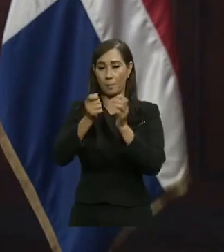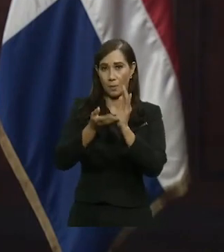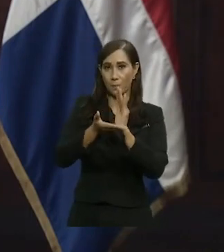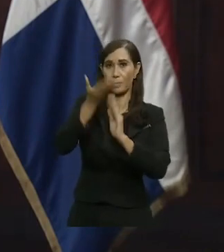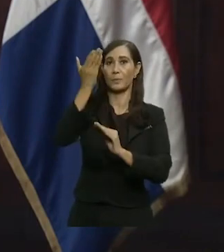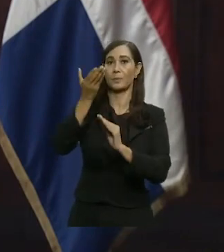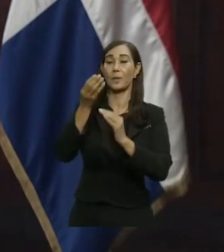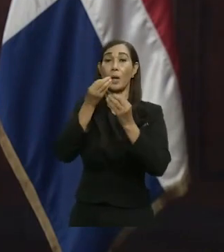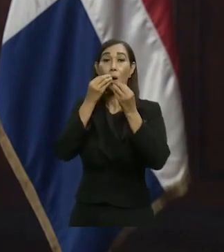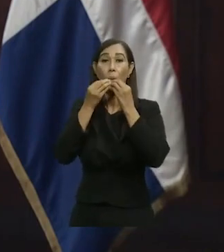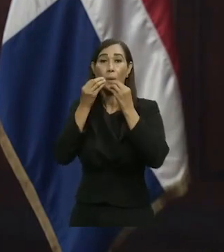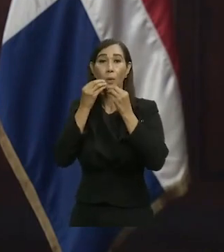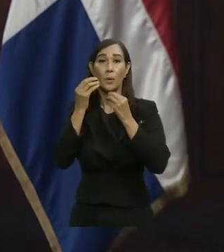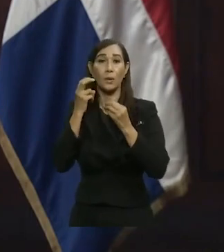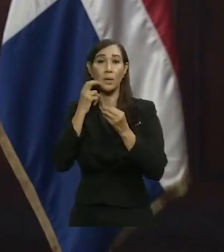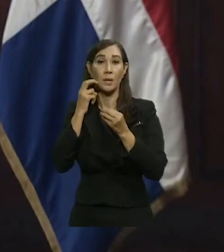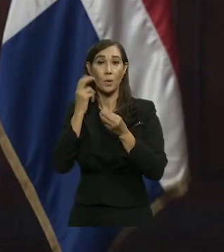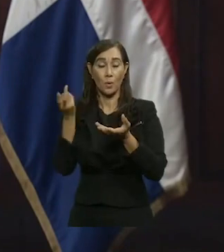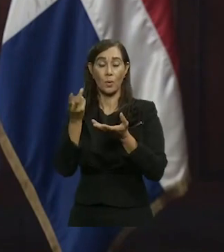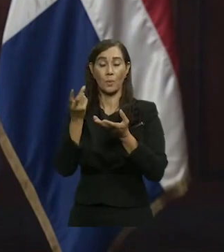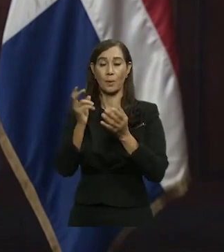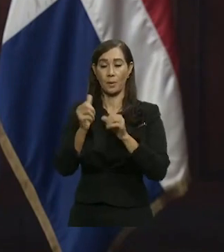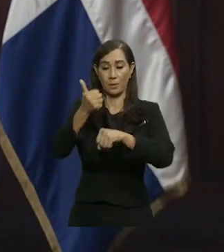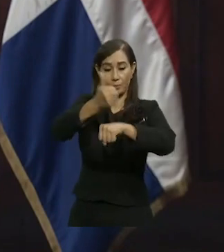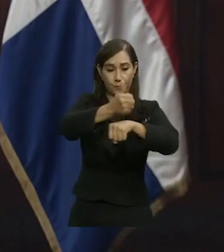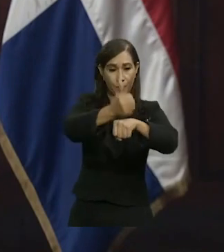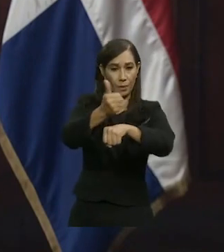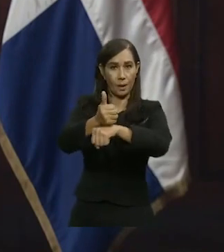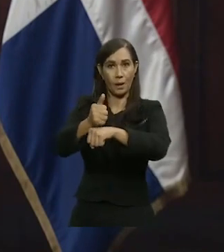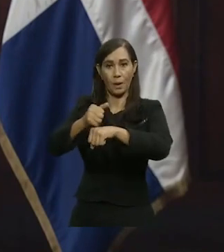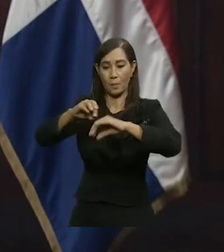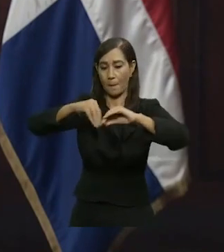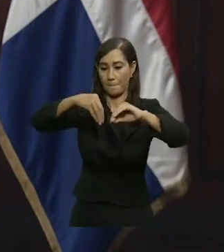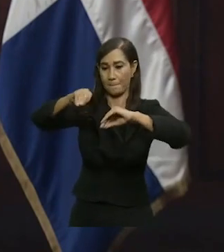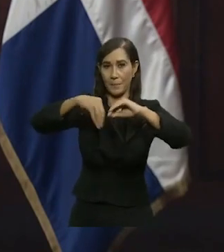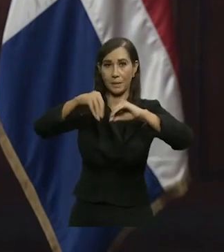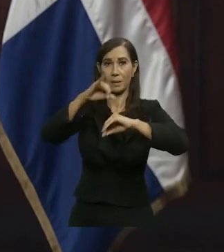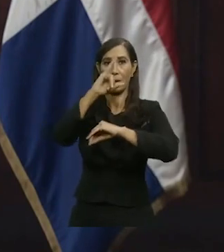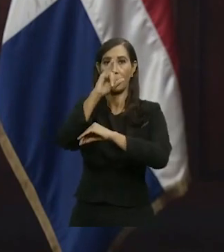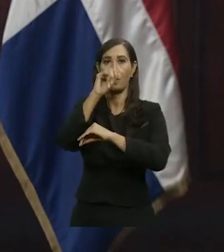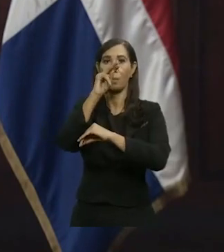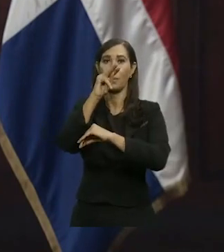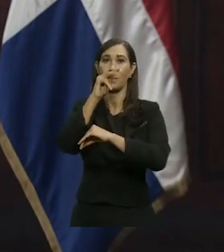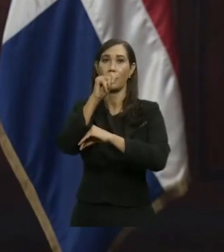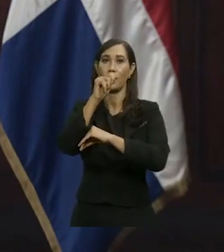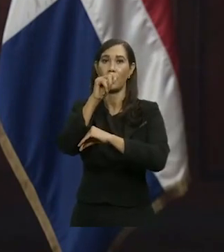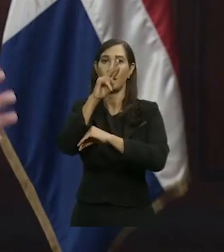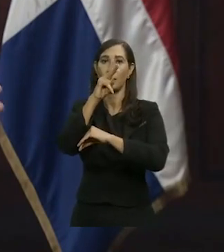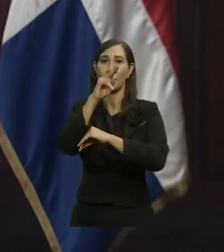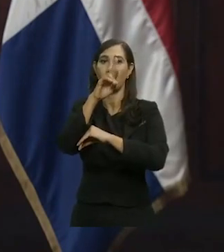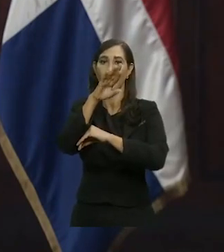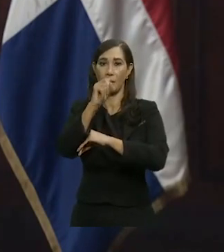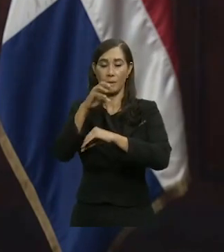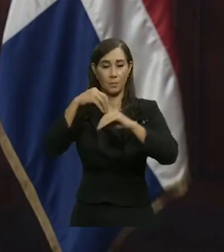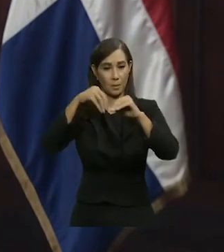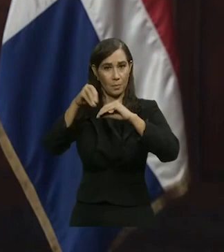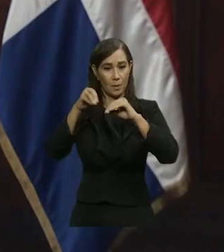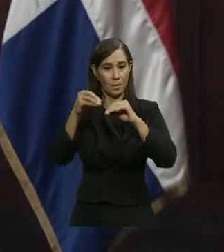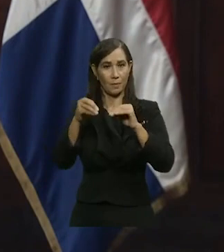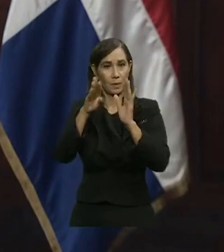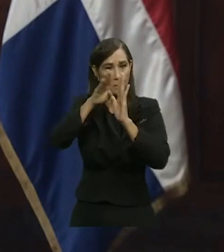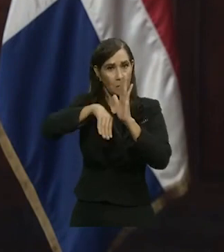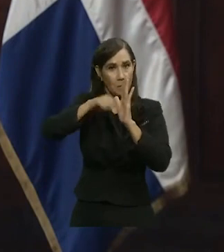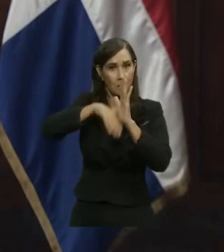comedores económicos, la instalación de más mercados populares del INEPRE y duplicar sus bodegas de venta directa